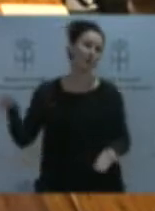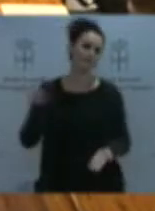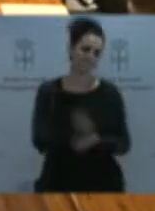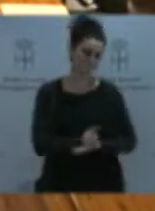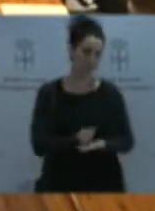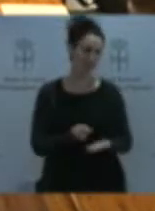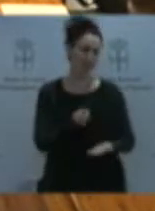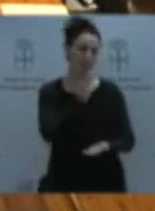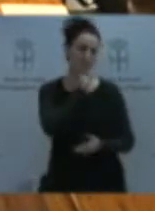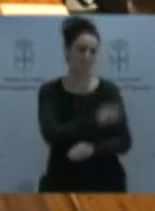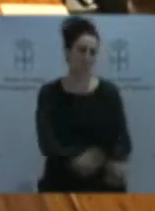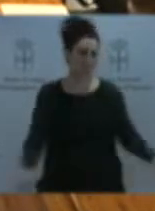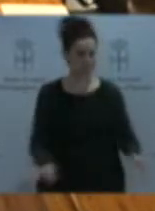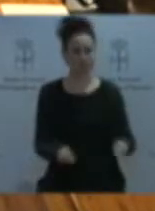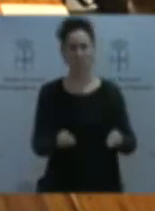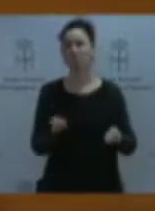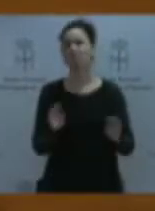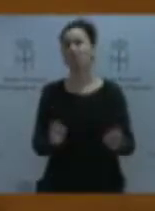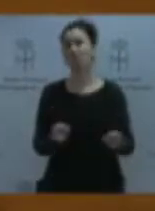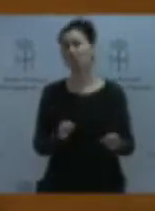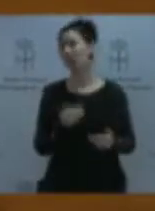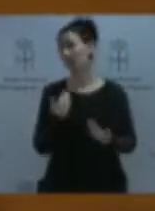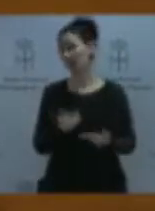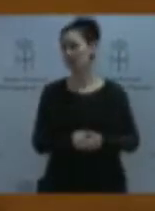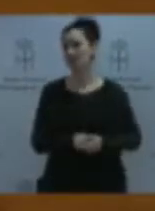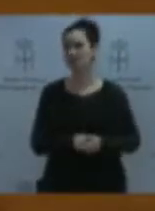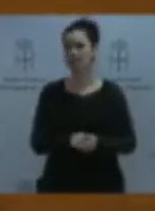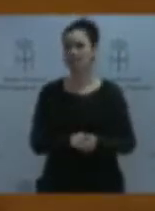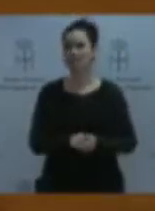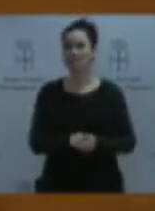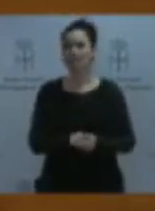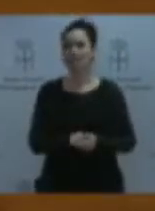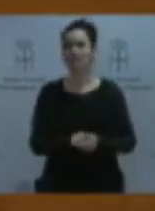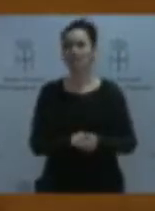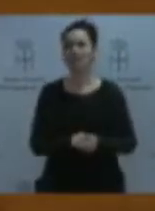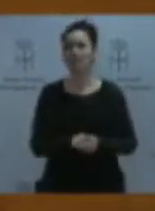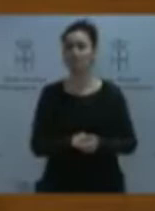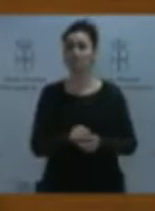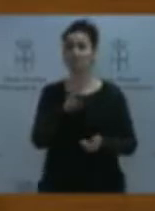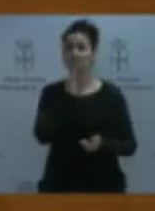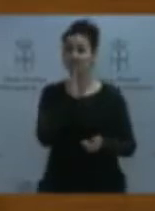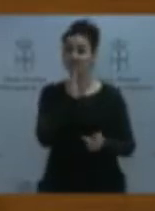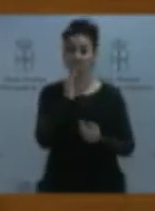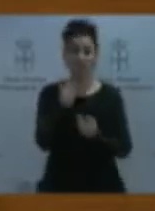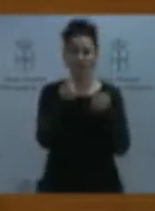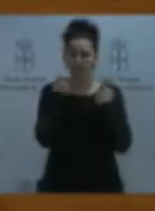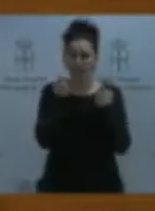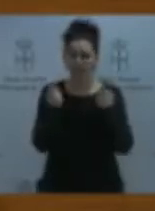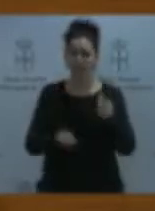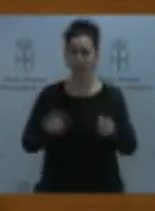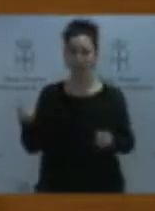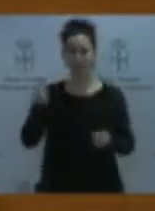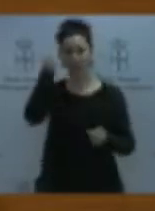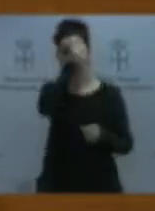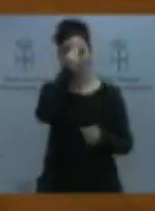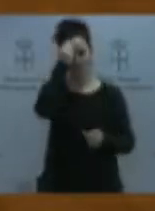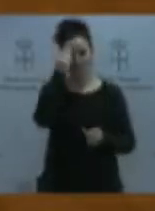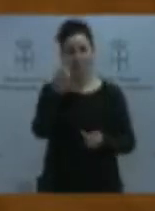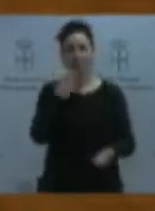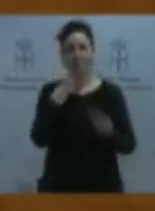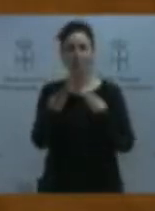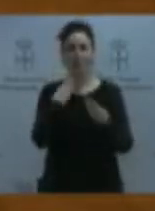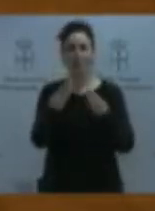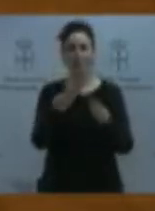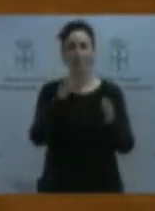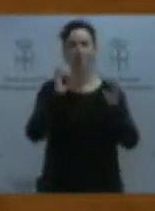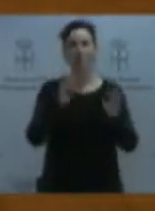Gracias. Decía que era necesario, que creemos necesario en todo caso, establecer un diálogo con todos los operadores jurídicos que permita detectar